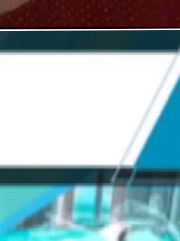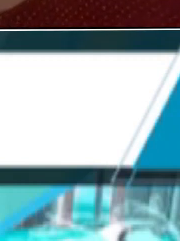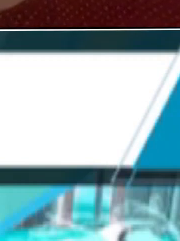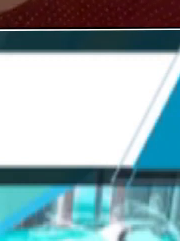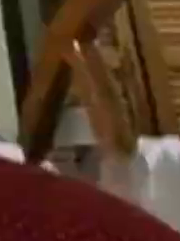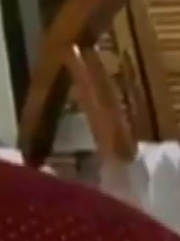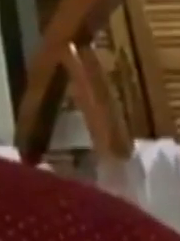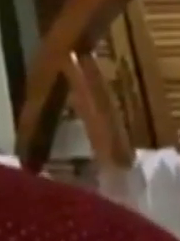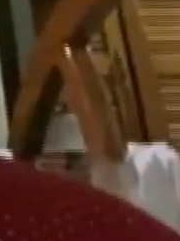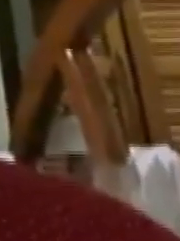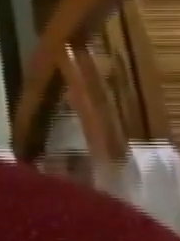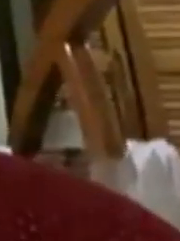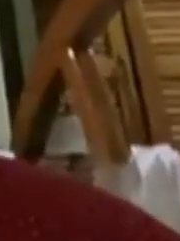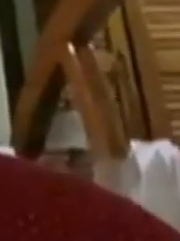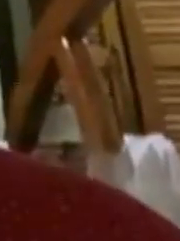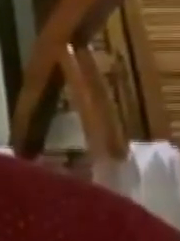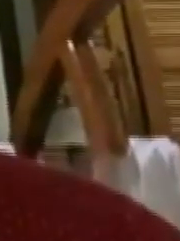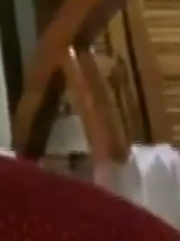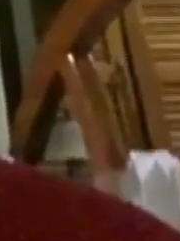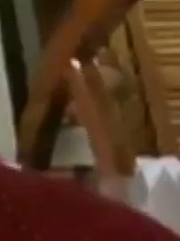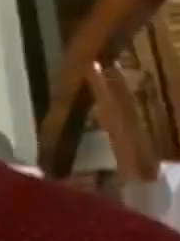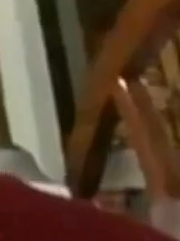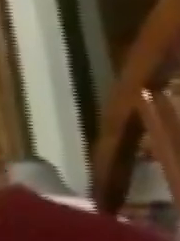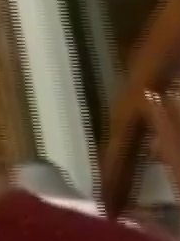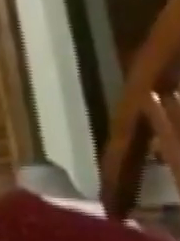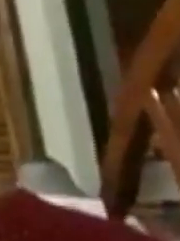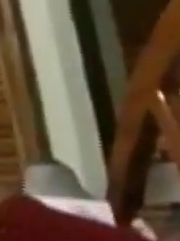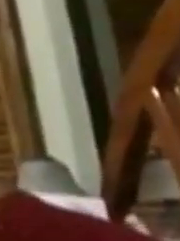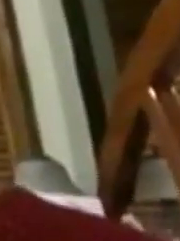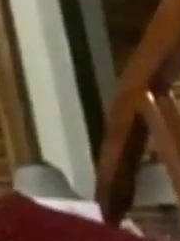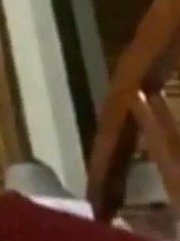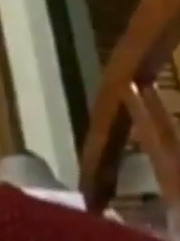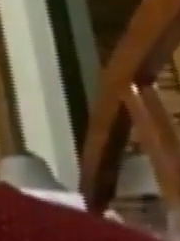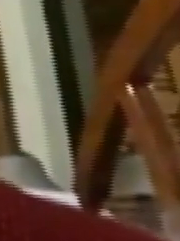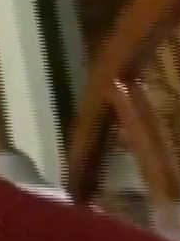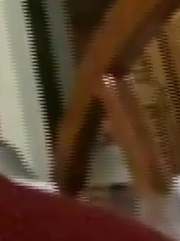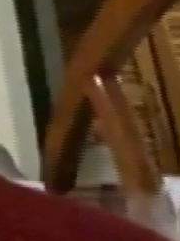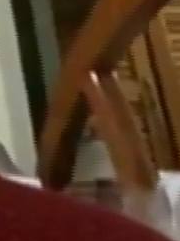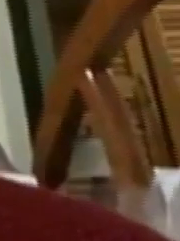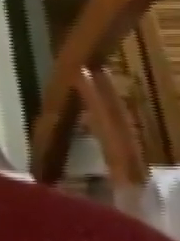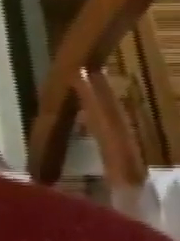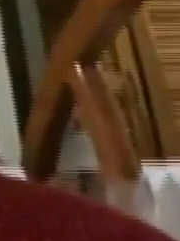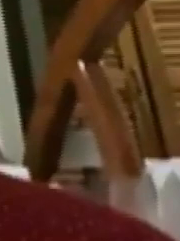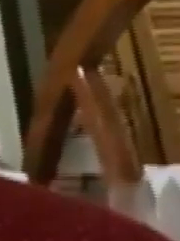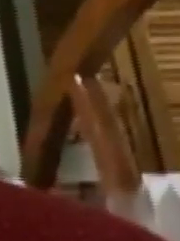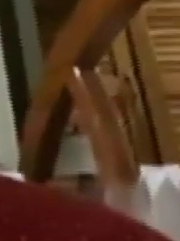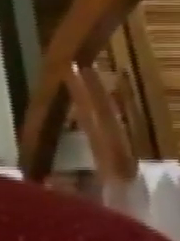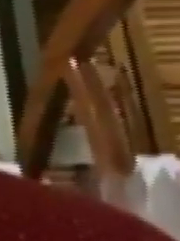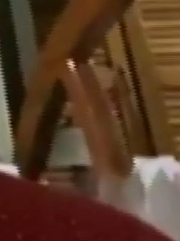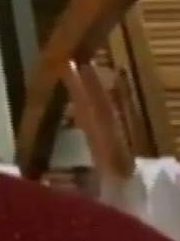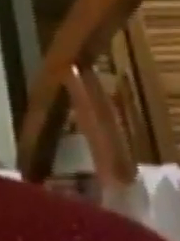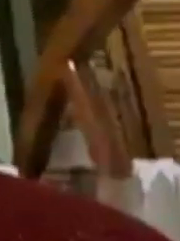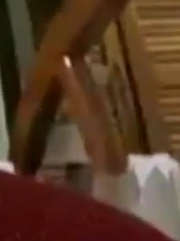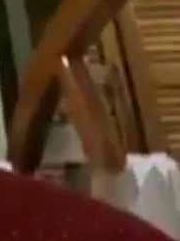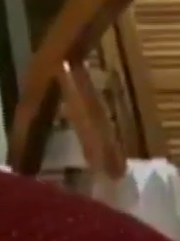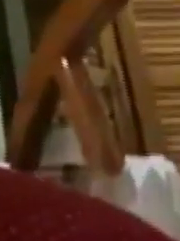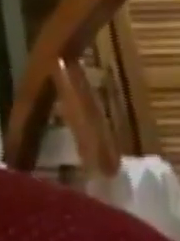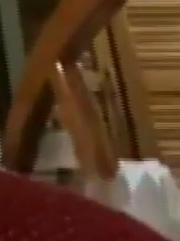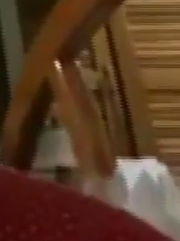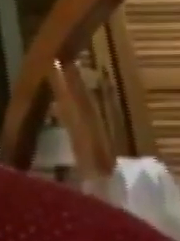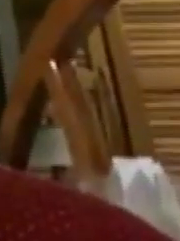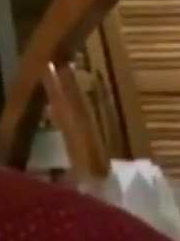Sí, bueno, obviamente como usted bien lo indica, tenemos 2 brotes fundamentales en este momento. El primero es en el